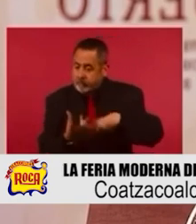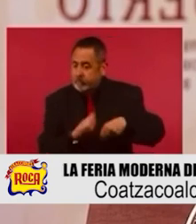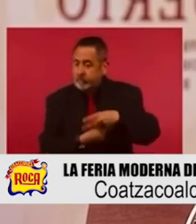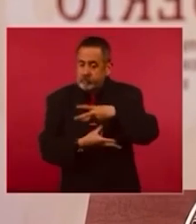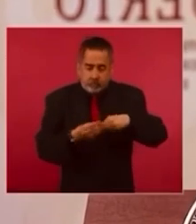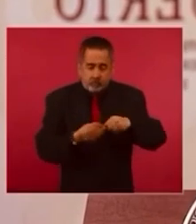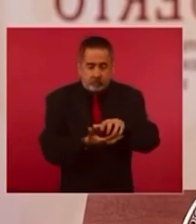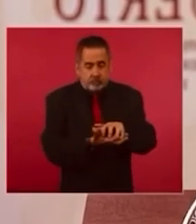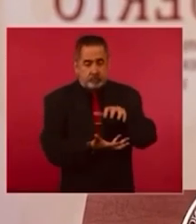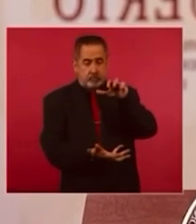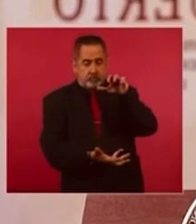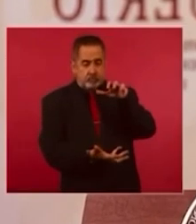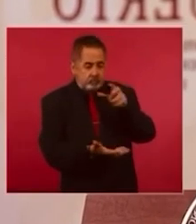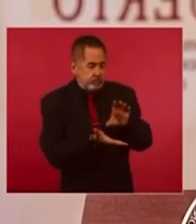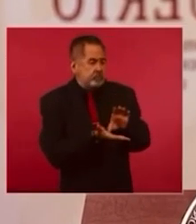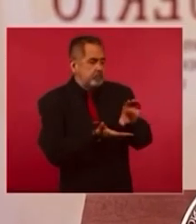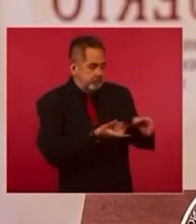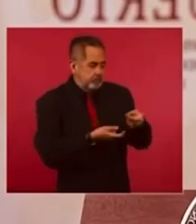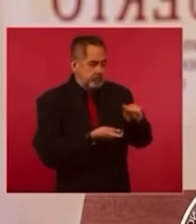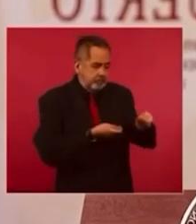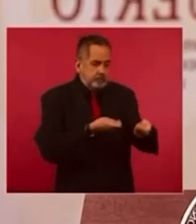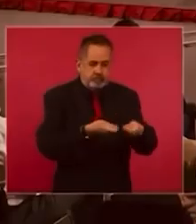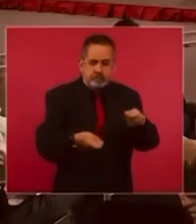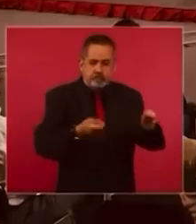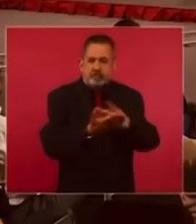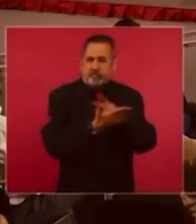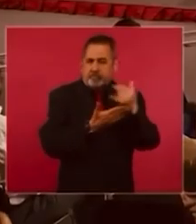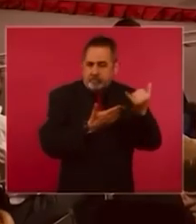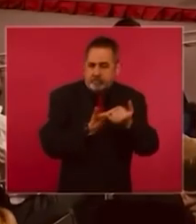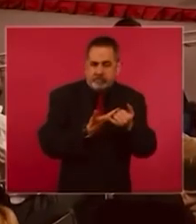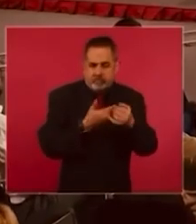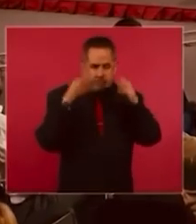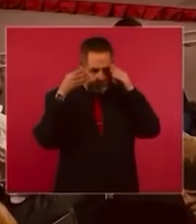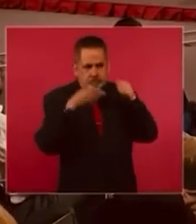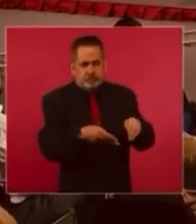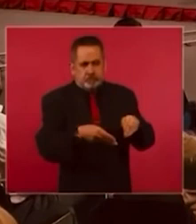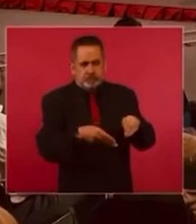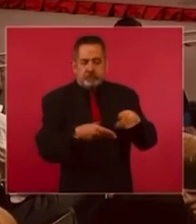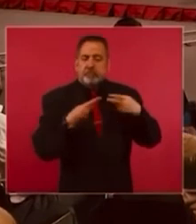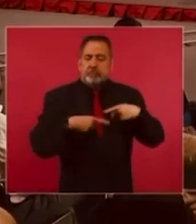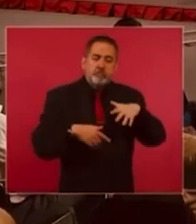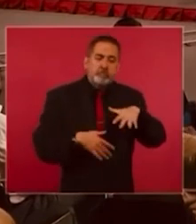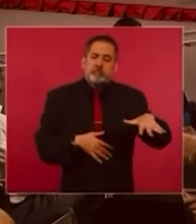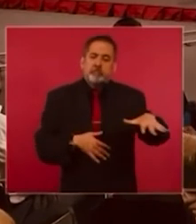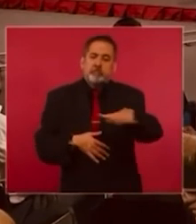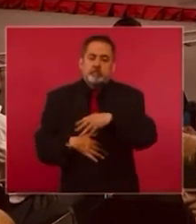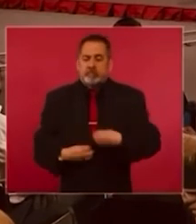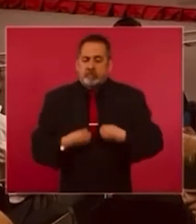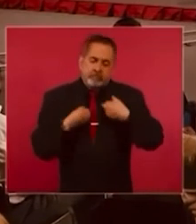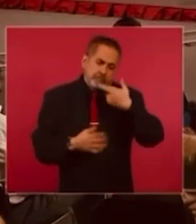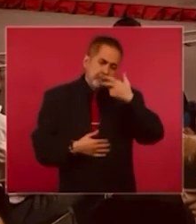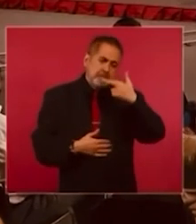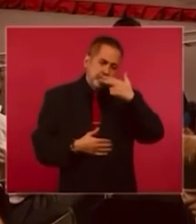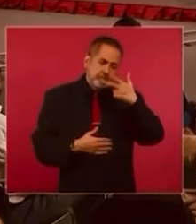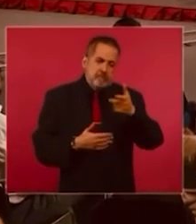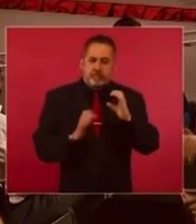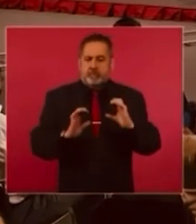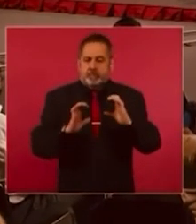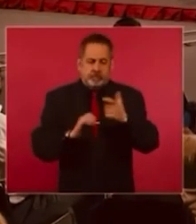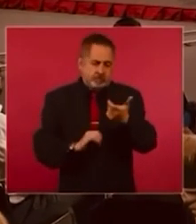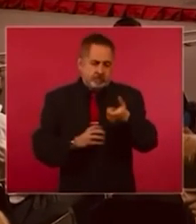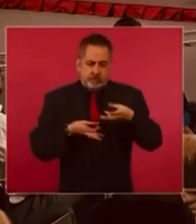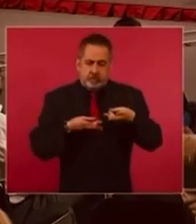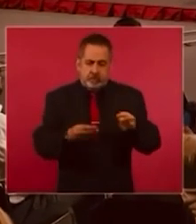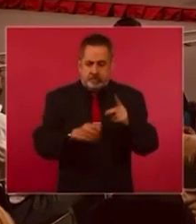originaron en pasadas administraciones 90 por corresponden a la aplicación de la figura de consolidación fiscal